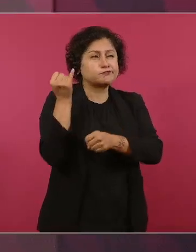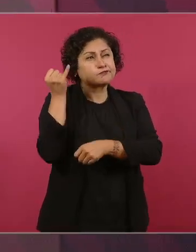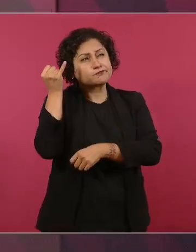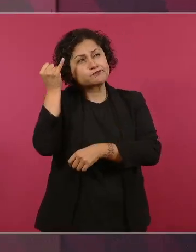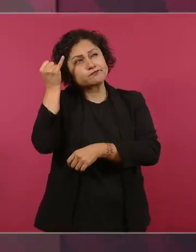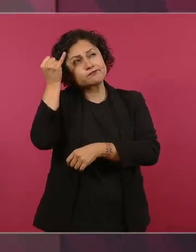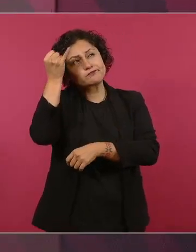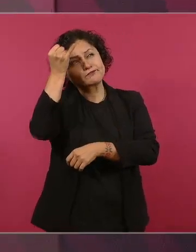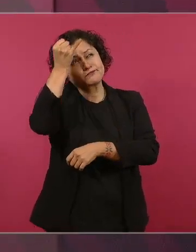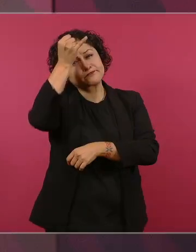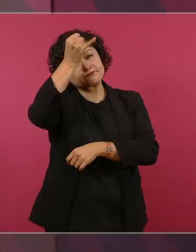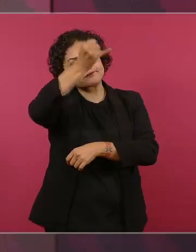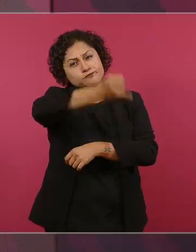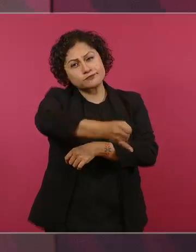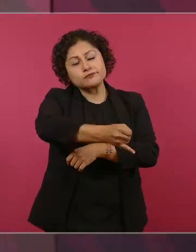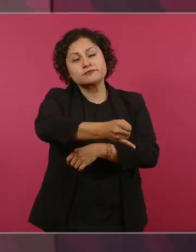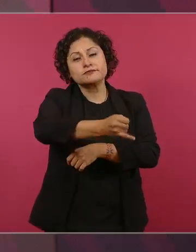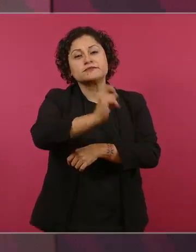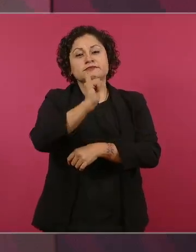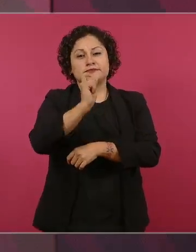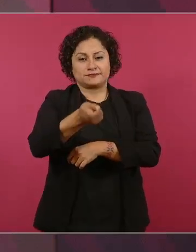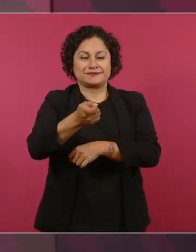en Serie Mundial,